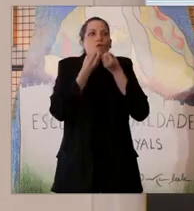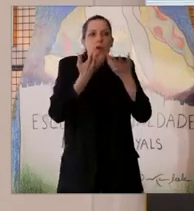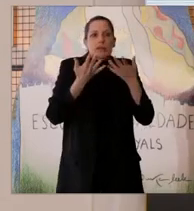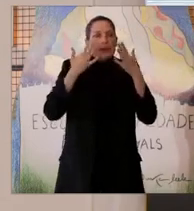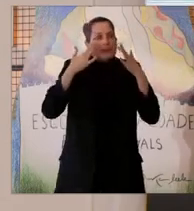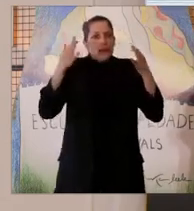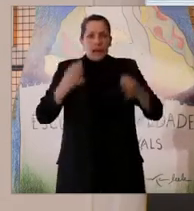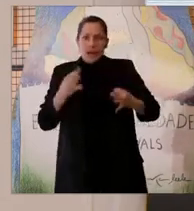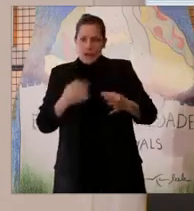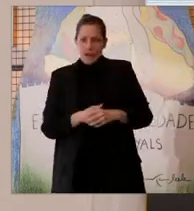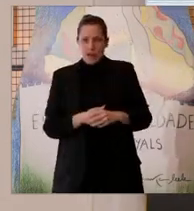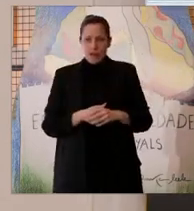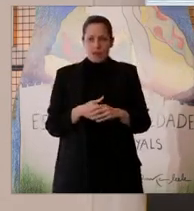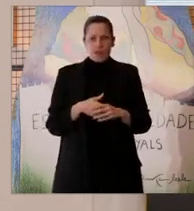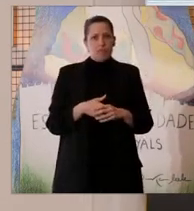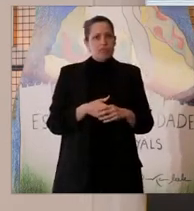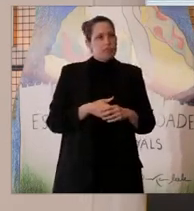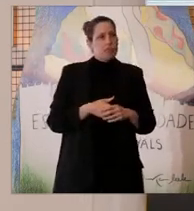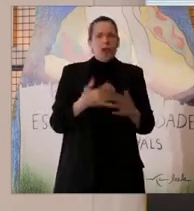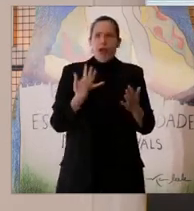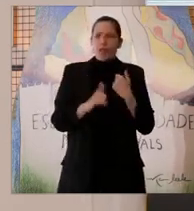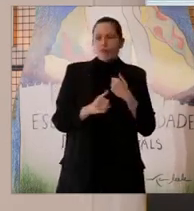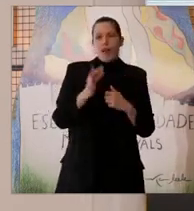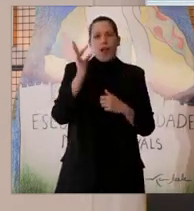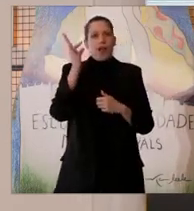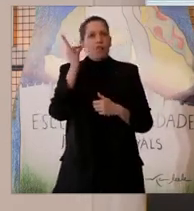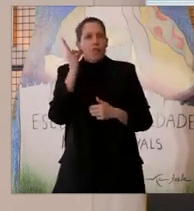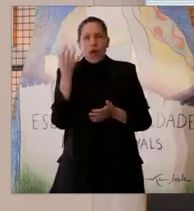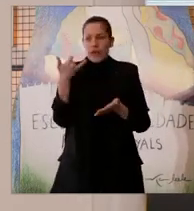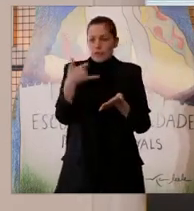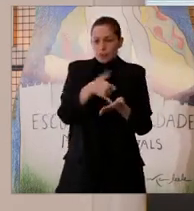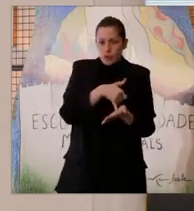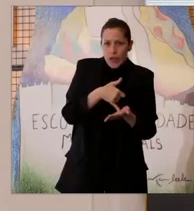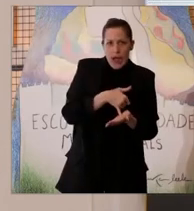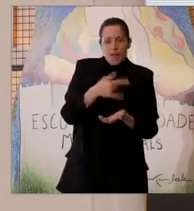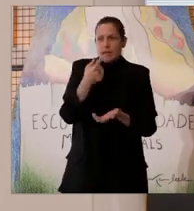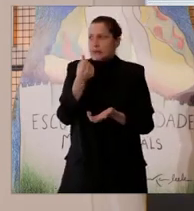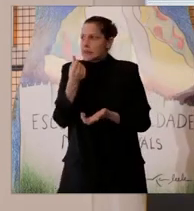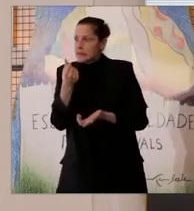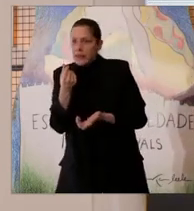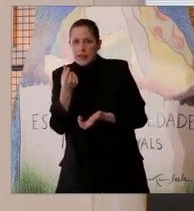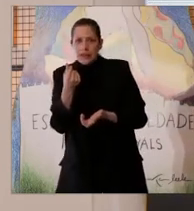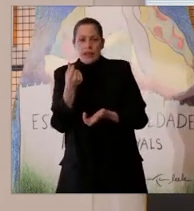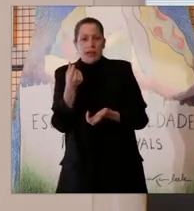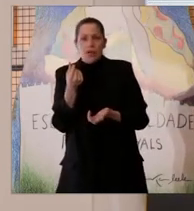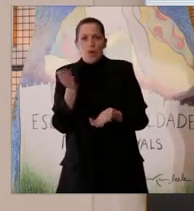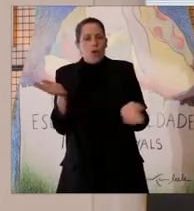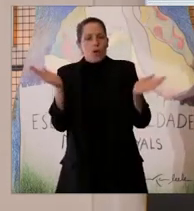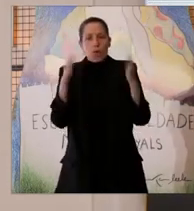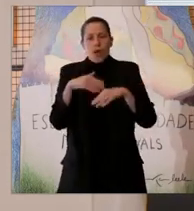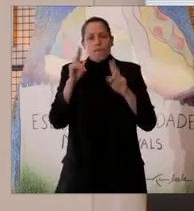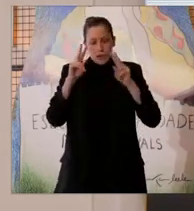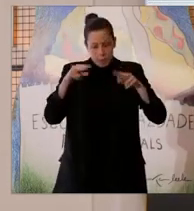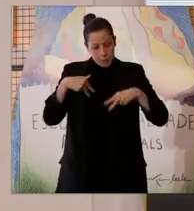mujeres probablemente vulnerables que no tenían la pasta de Rocío Carrasco ni tenían nada y decían a mí me está pasando esto mismo y